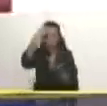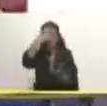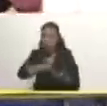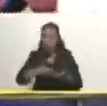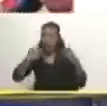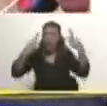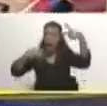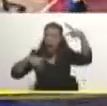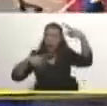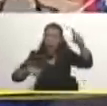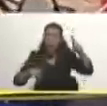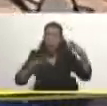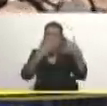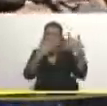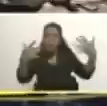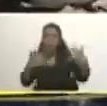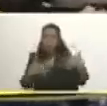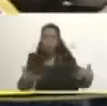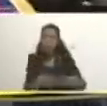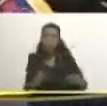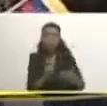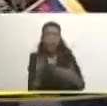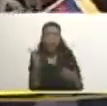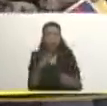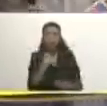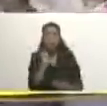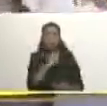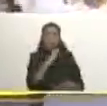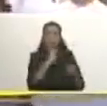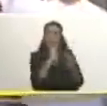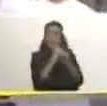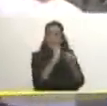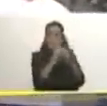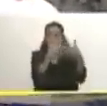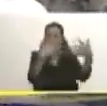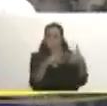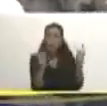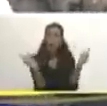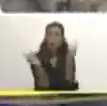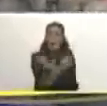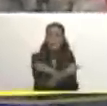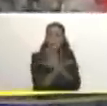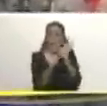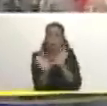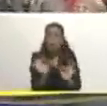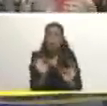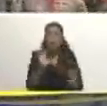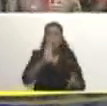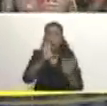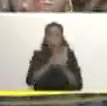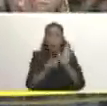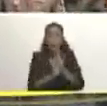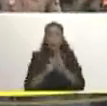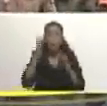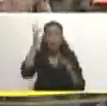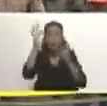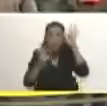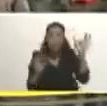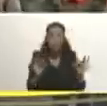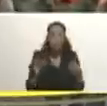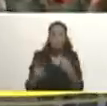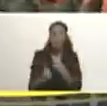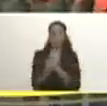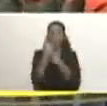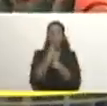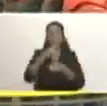algoritmos y las pandemias creadas con virus genéticamente modificados, constituyen un elemento que amenaza